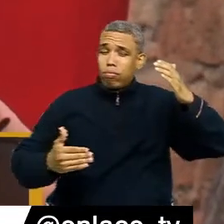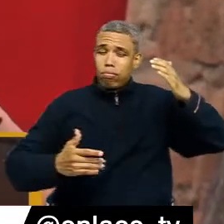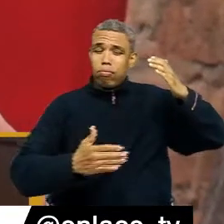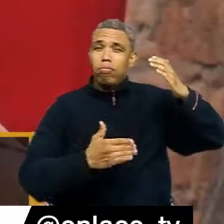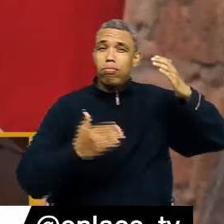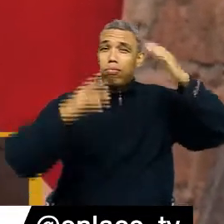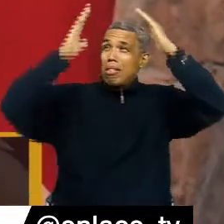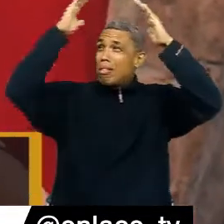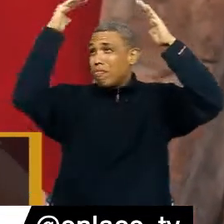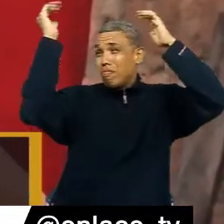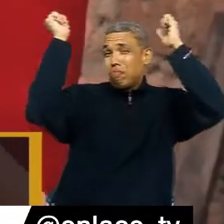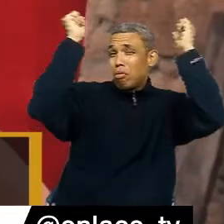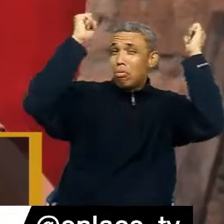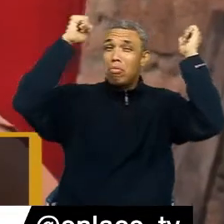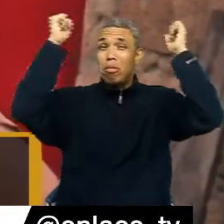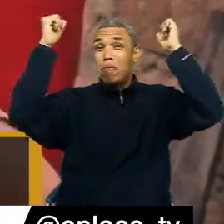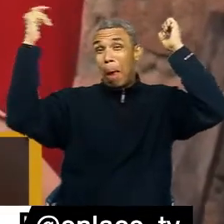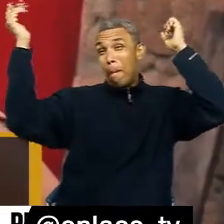un lado.